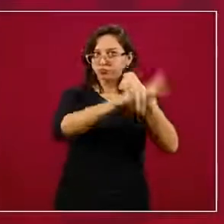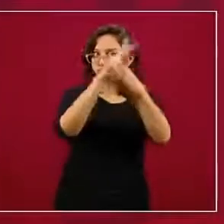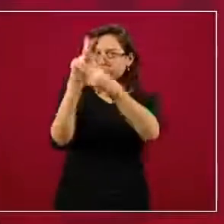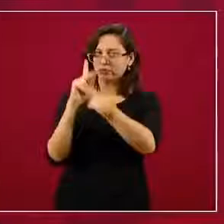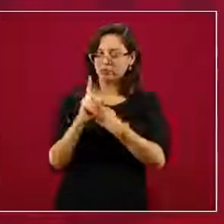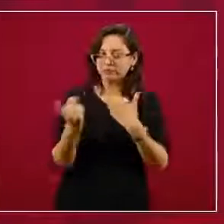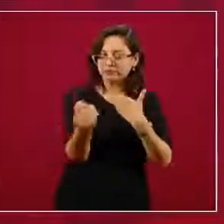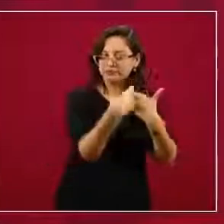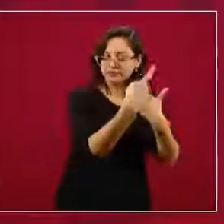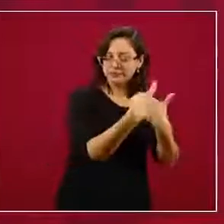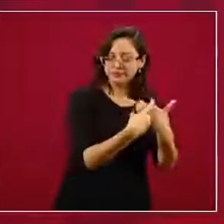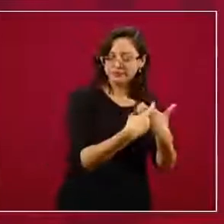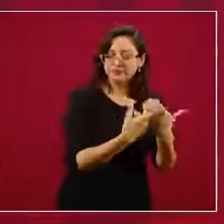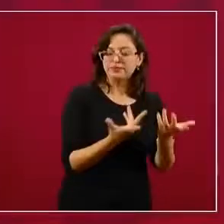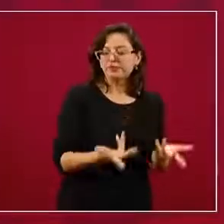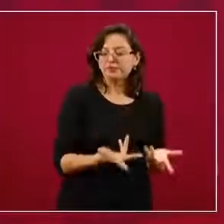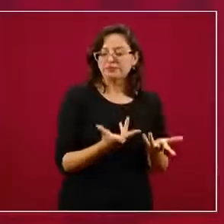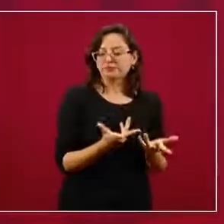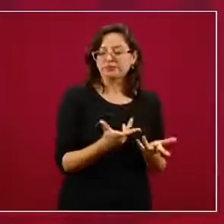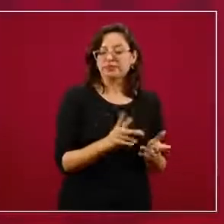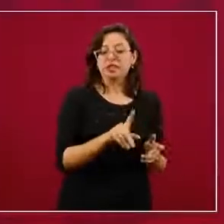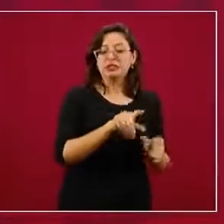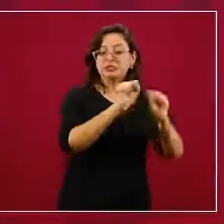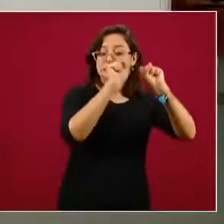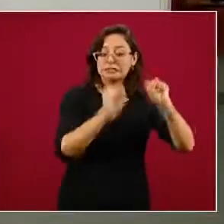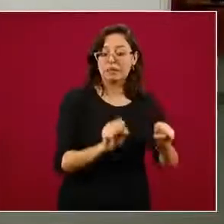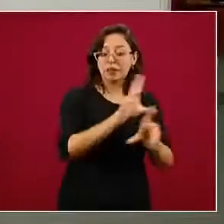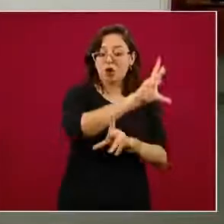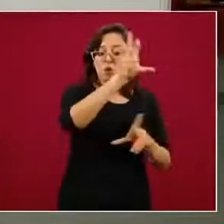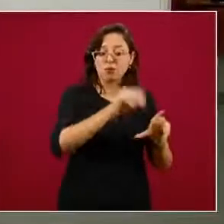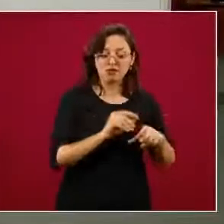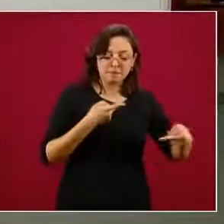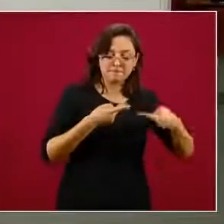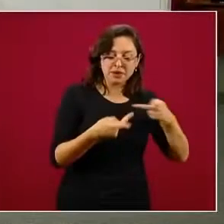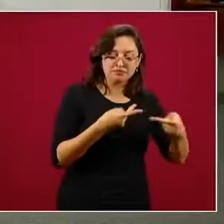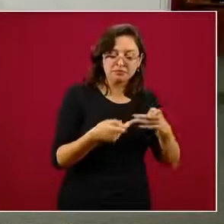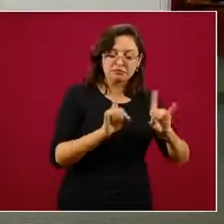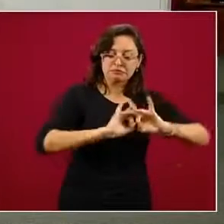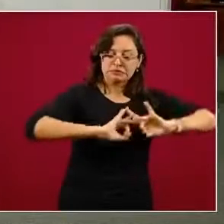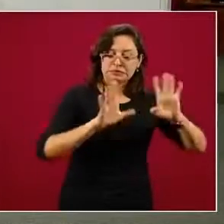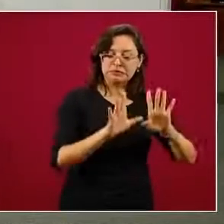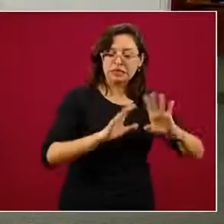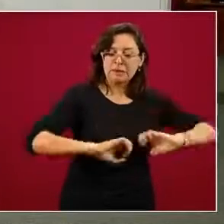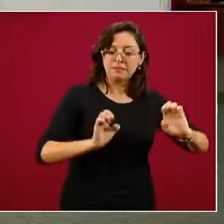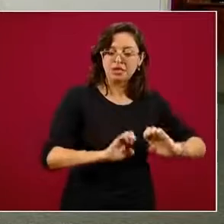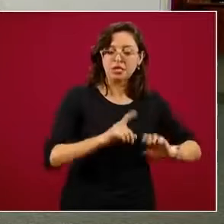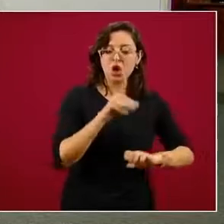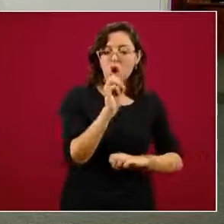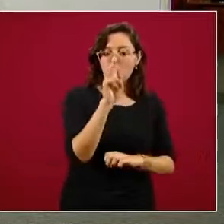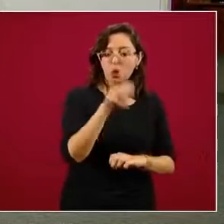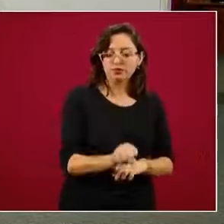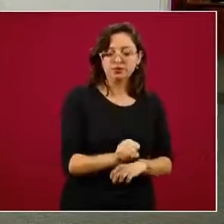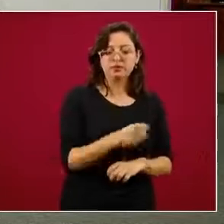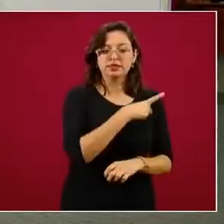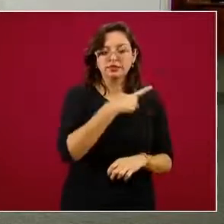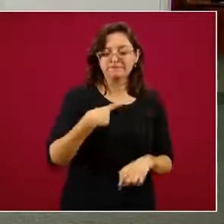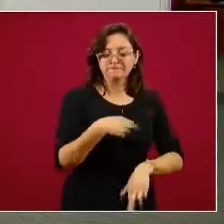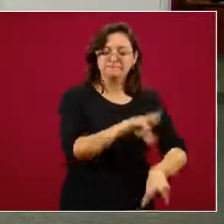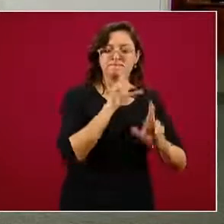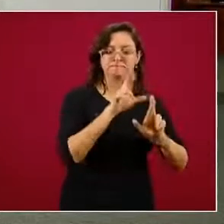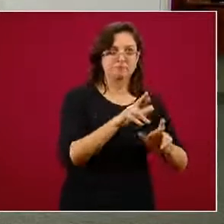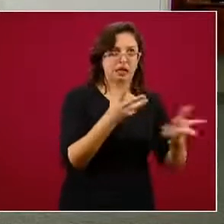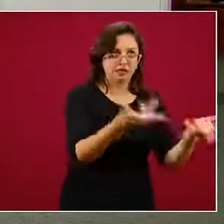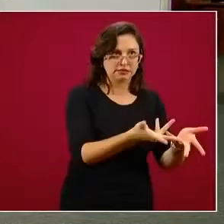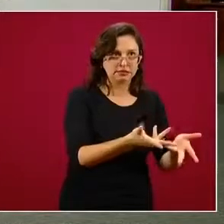todo un sistema que articula el sistema de preparación y respuesta a emergencias de la Organización Mundial de la Salud